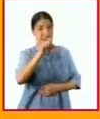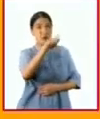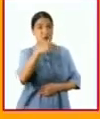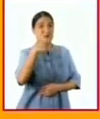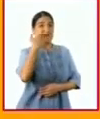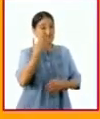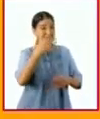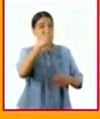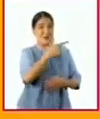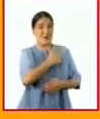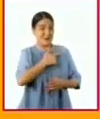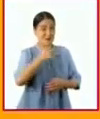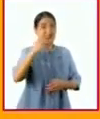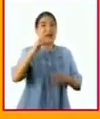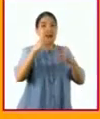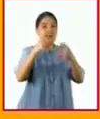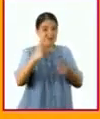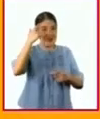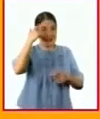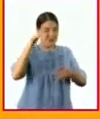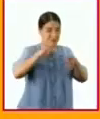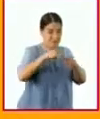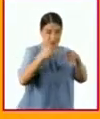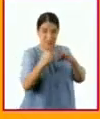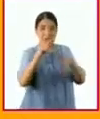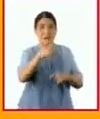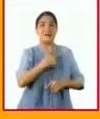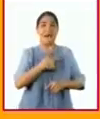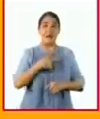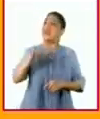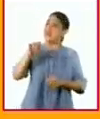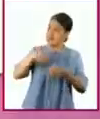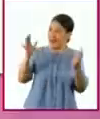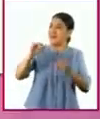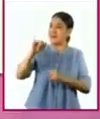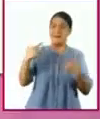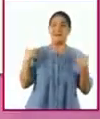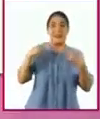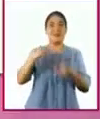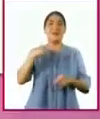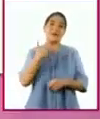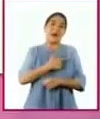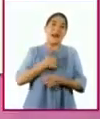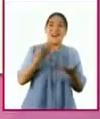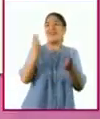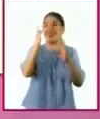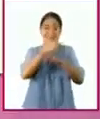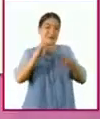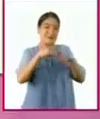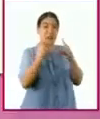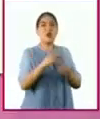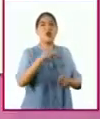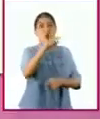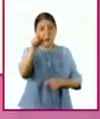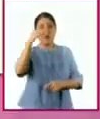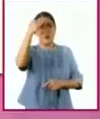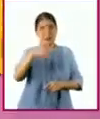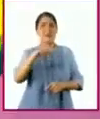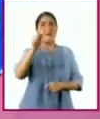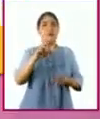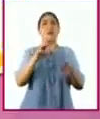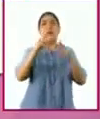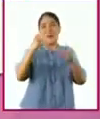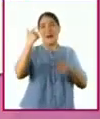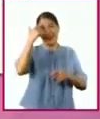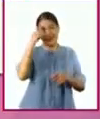rompecabezas? Claro, maestra, de hecho, es uno de mis pasatiempos favoritos. ¿Sabías que los rompecabezas se inventaron a finales